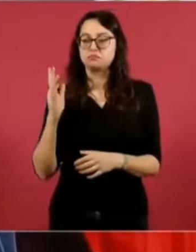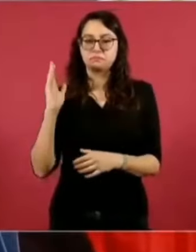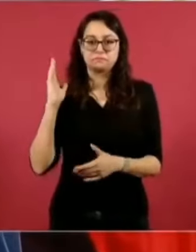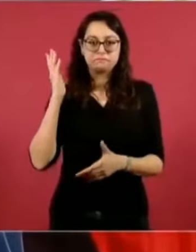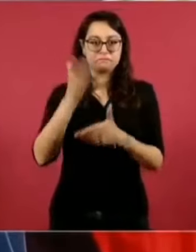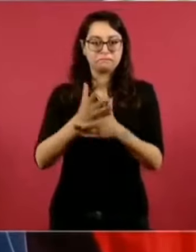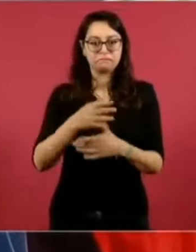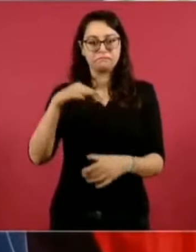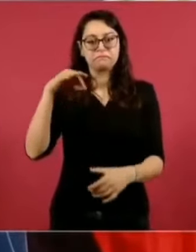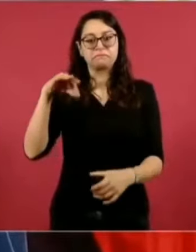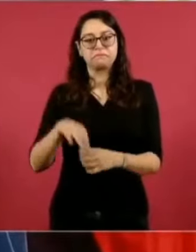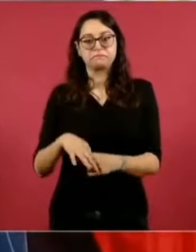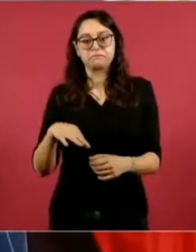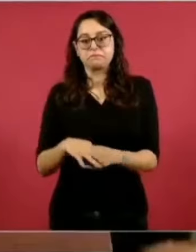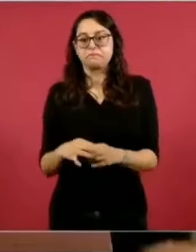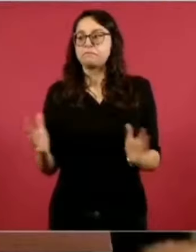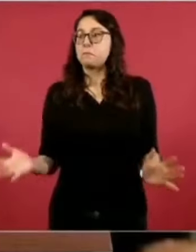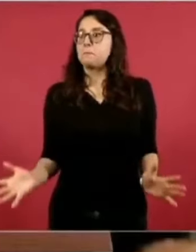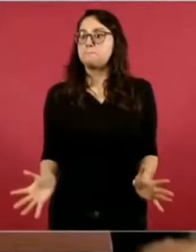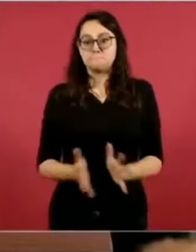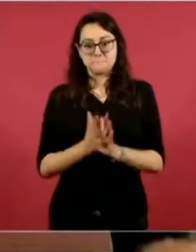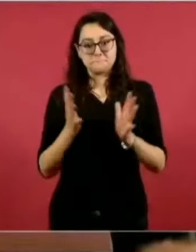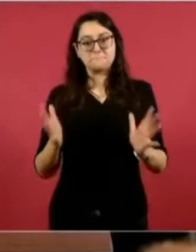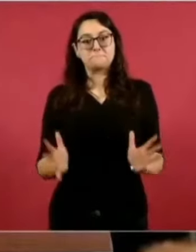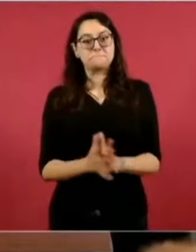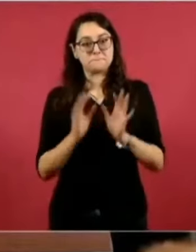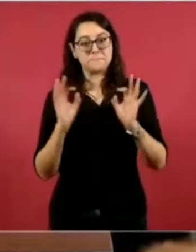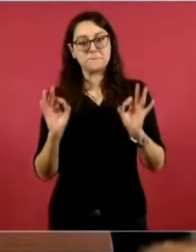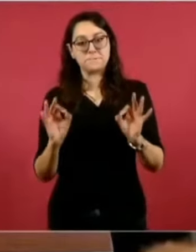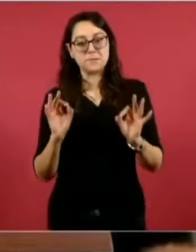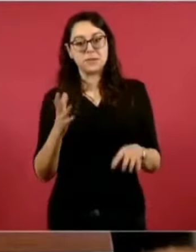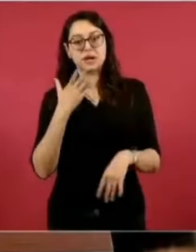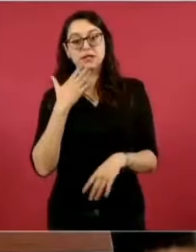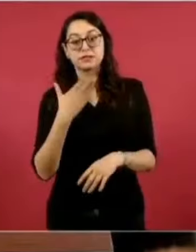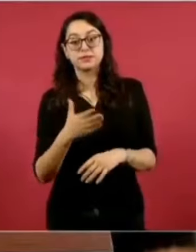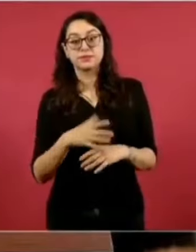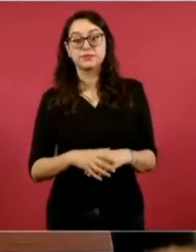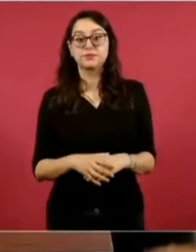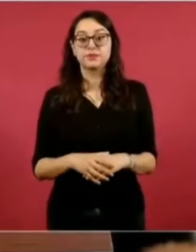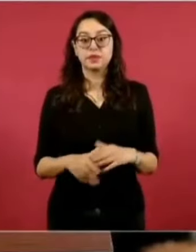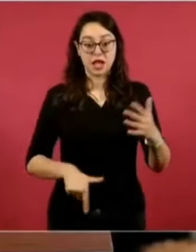fue buena la participación, alrededor del 60%, ¿no?